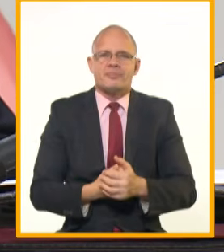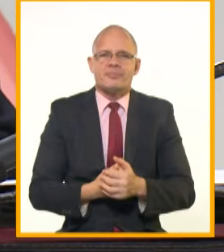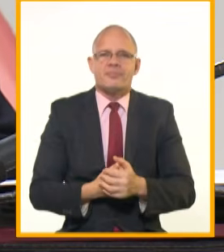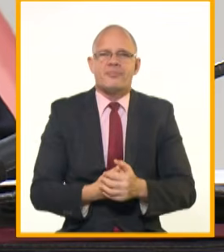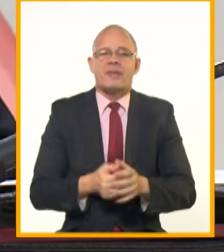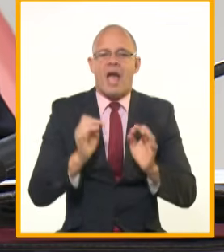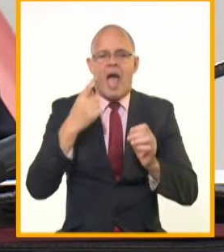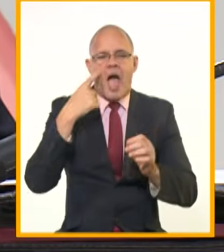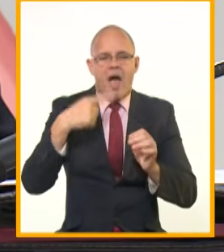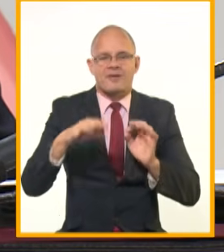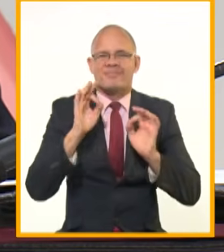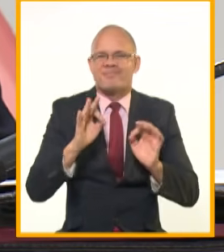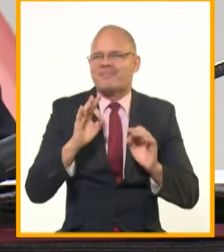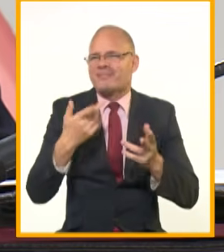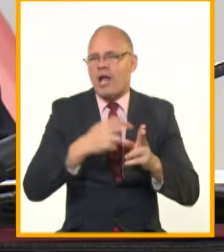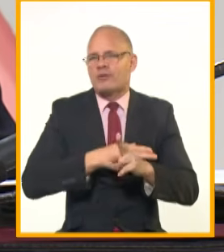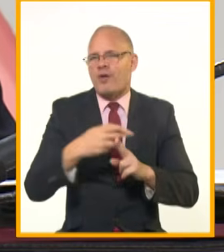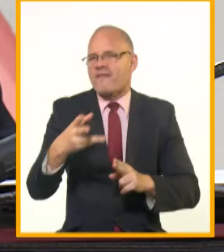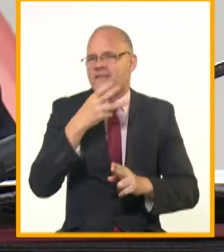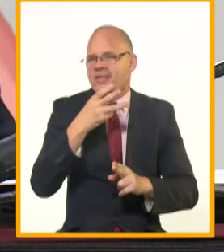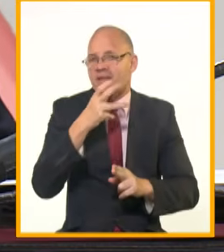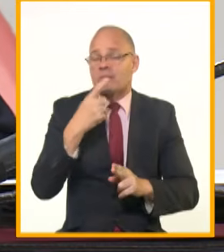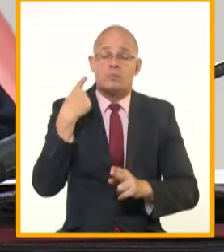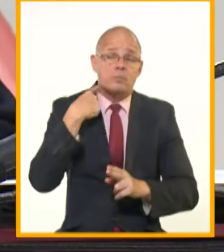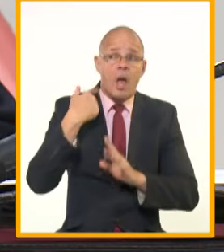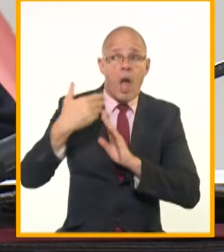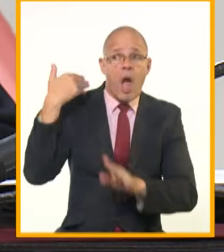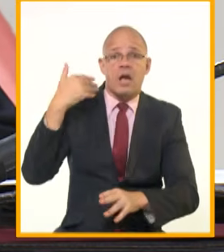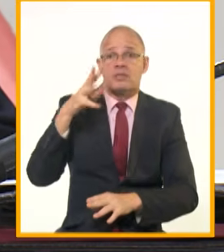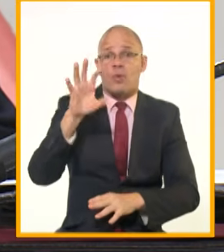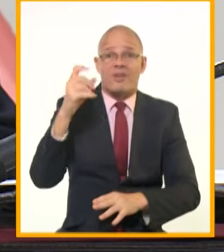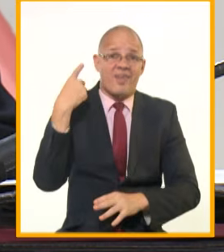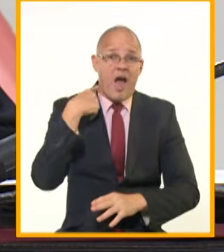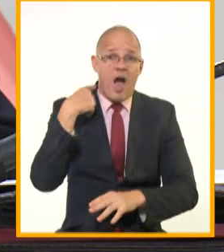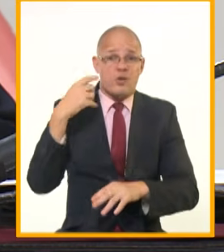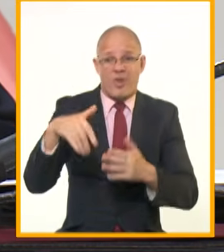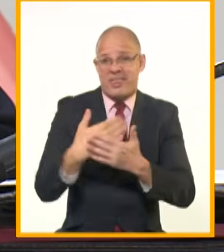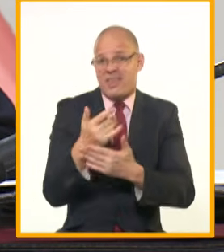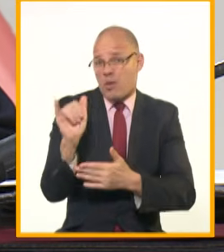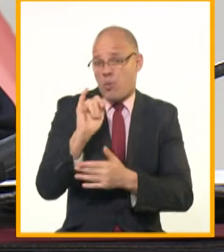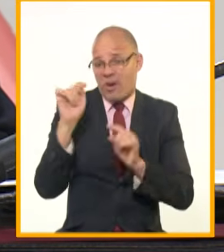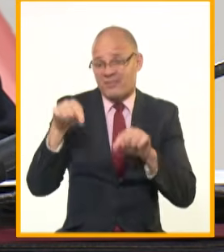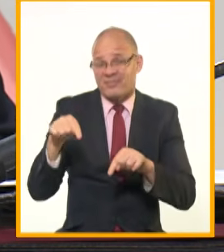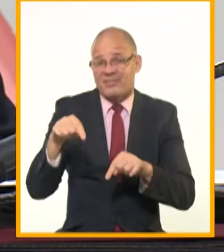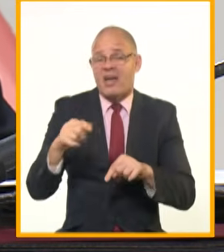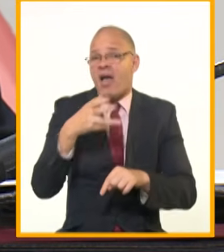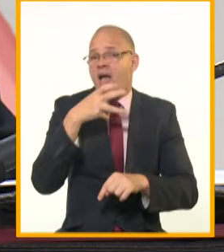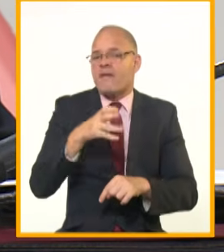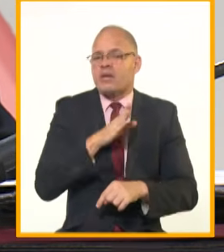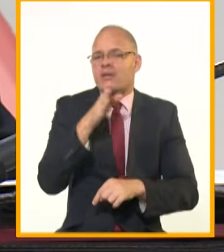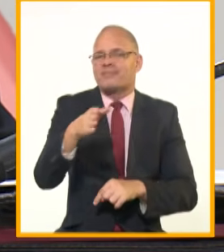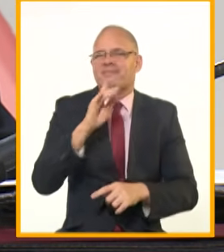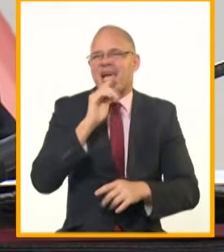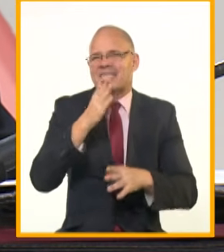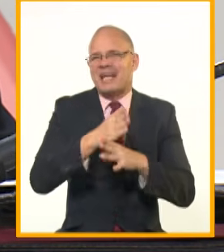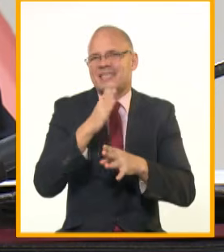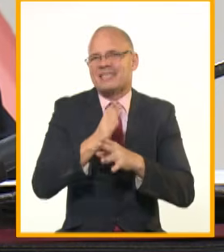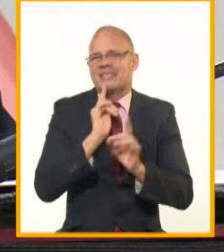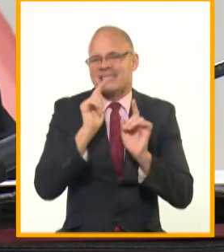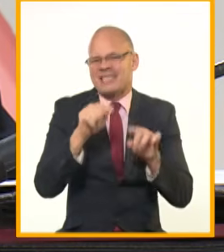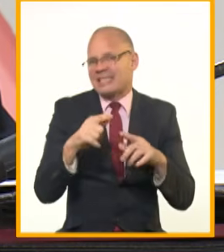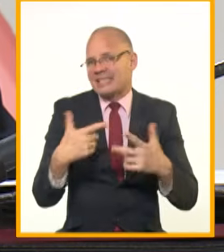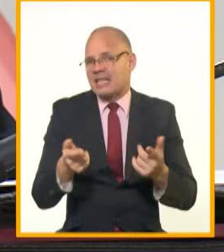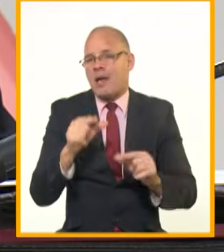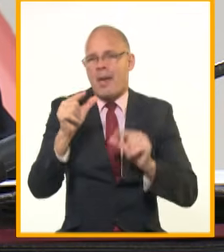Fidel, recordando que un día como hoy, hace 50 años, Fidel hablaba ante los santiagueros en un acto de masas